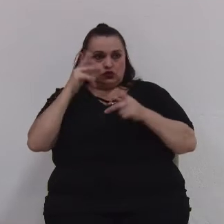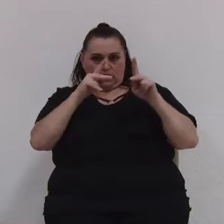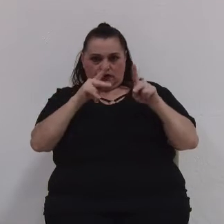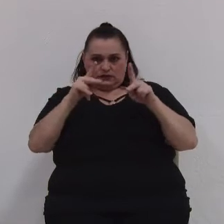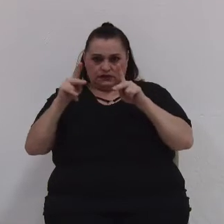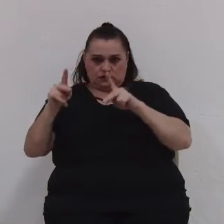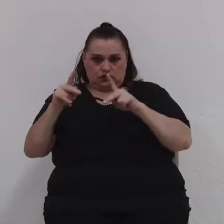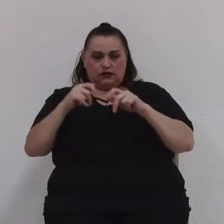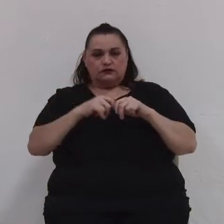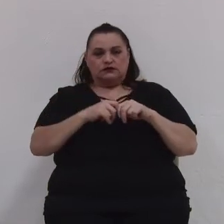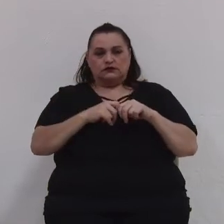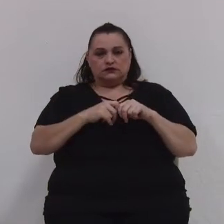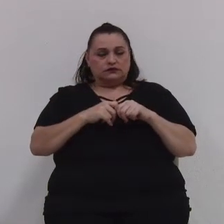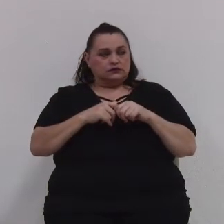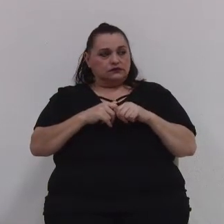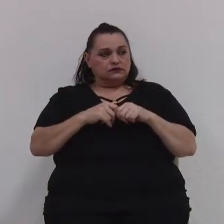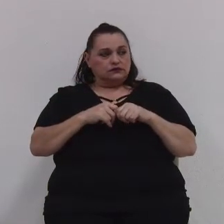población.